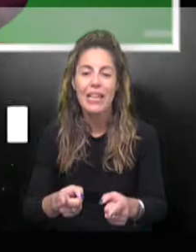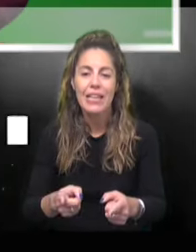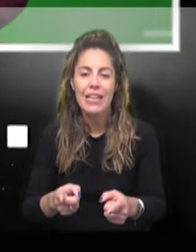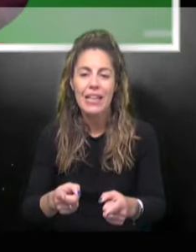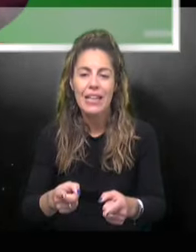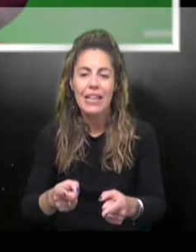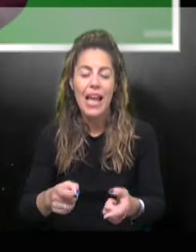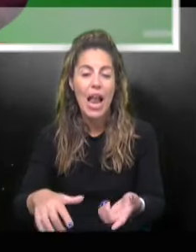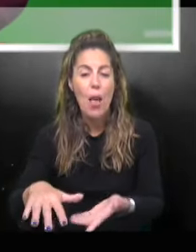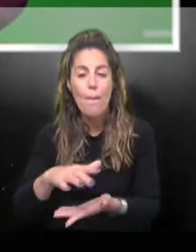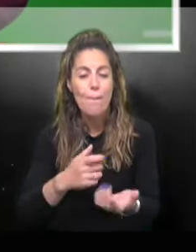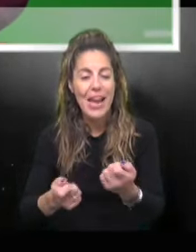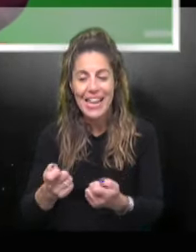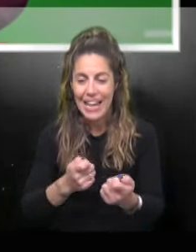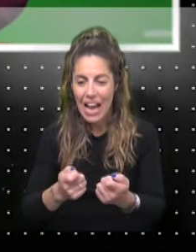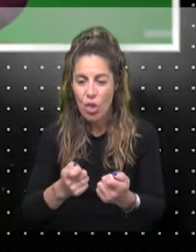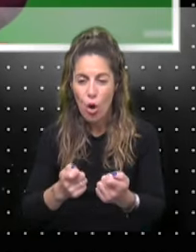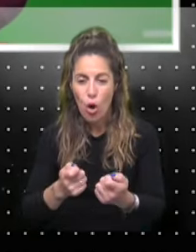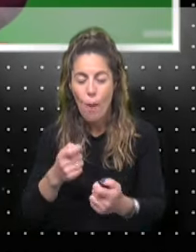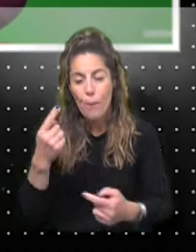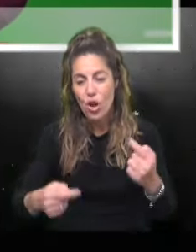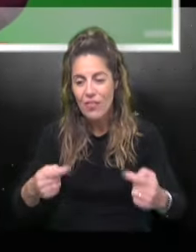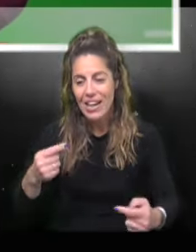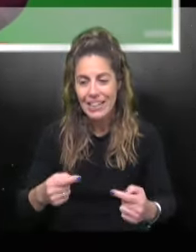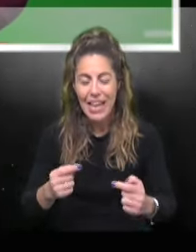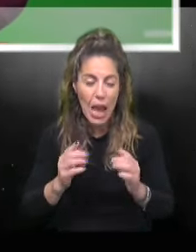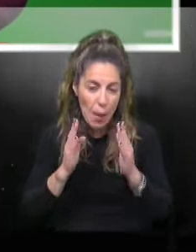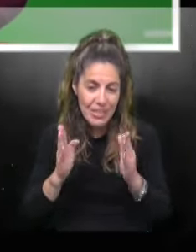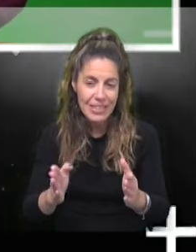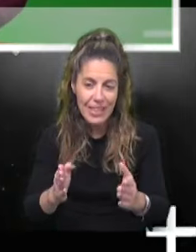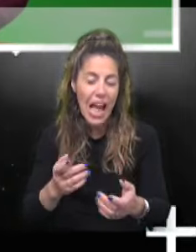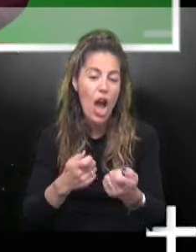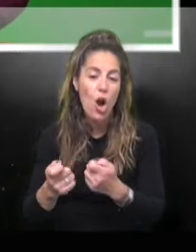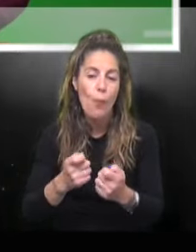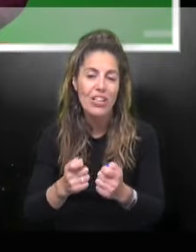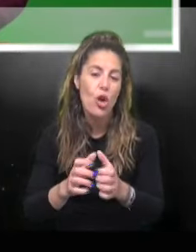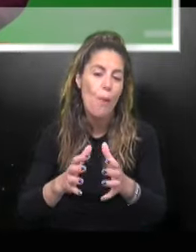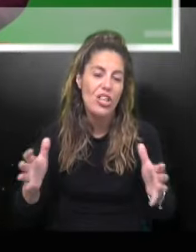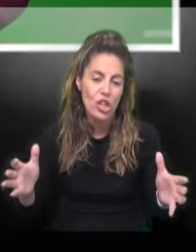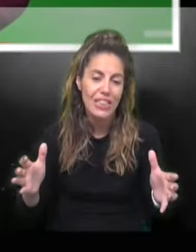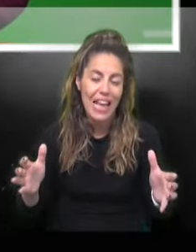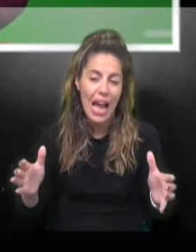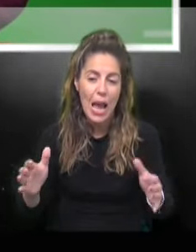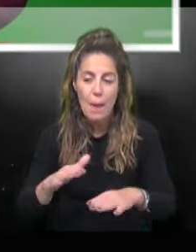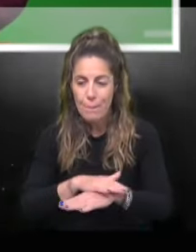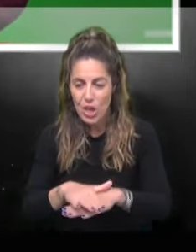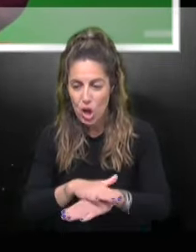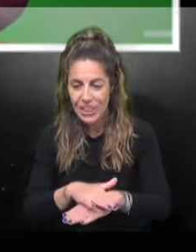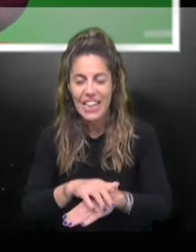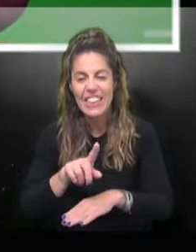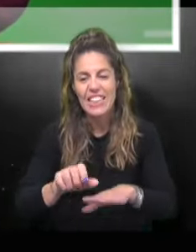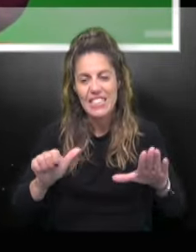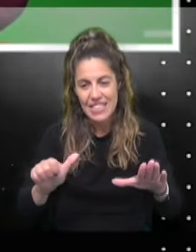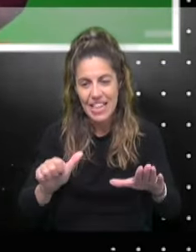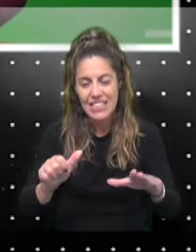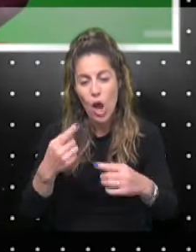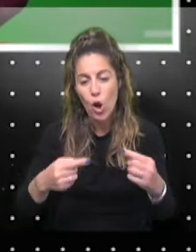polivalente que es una nave especializada en comercio mayorista y minorista de 16 rubros alimentarios adicionales a frutas y